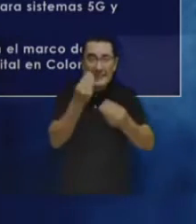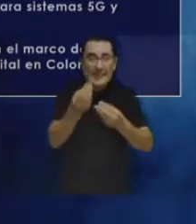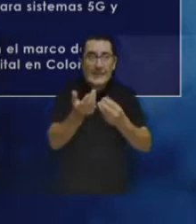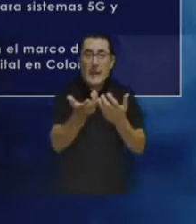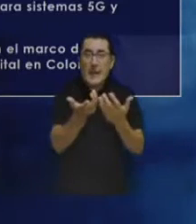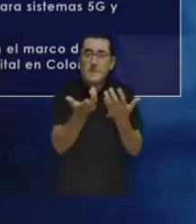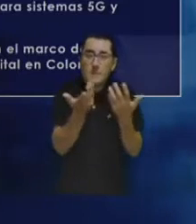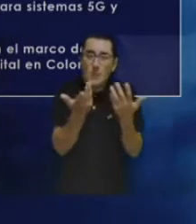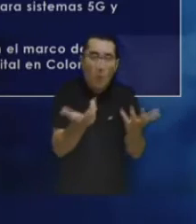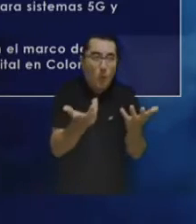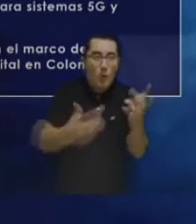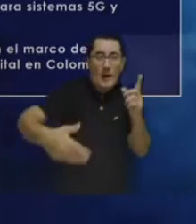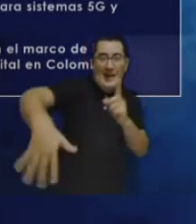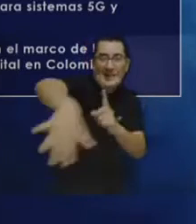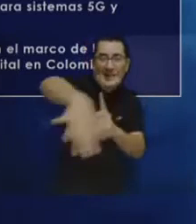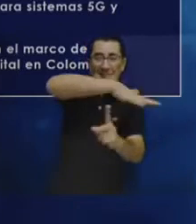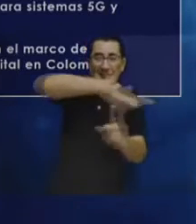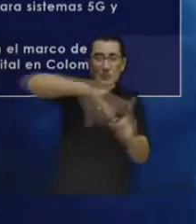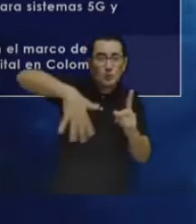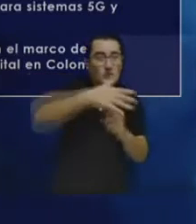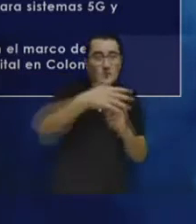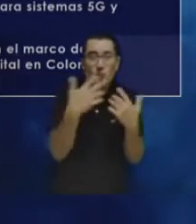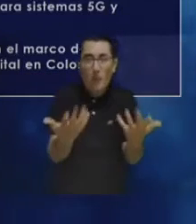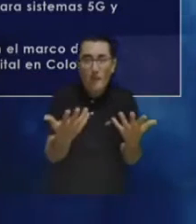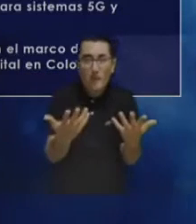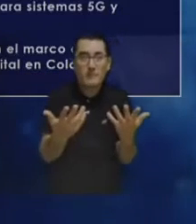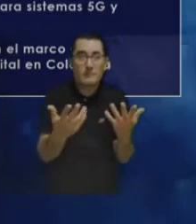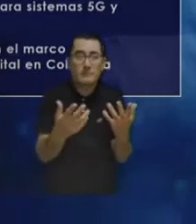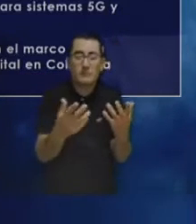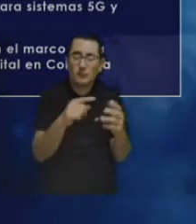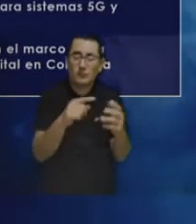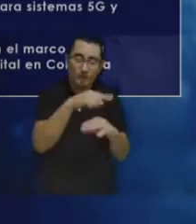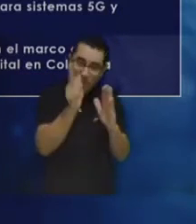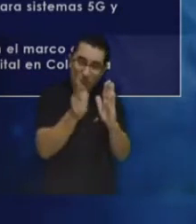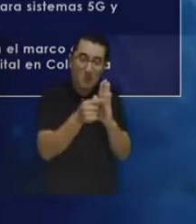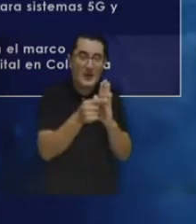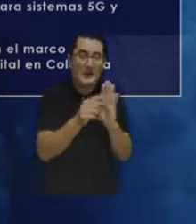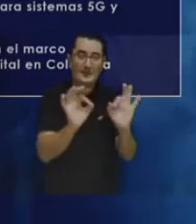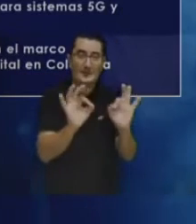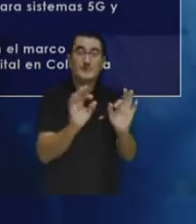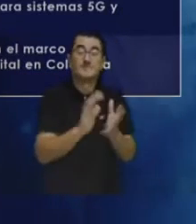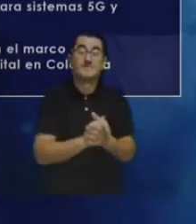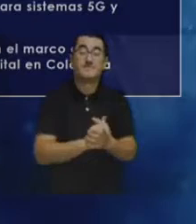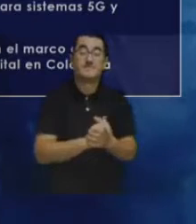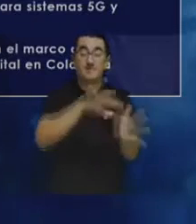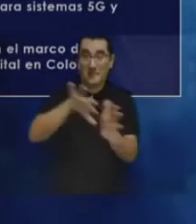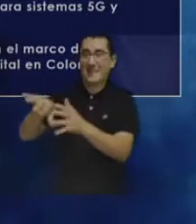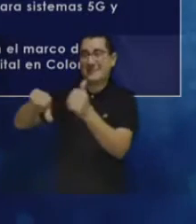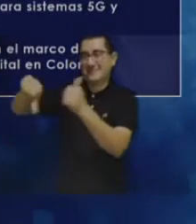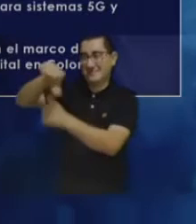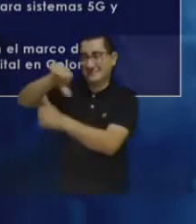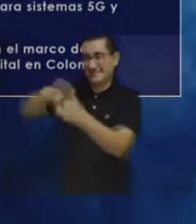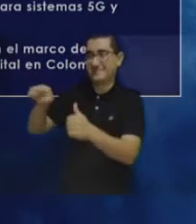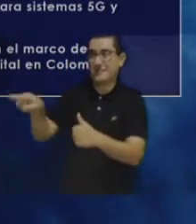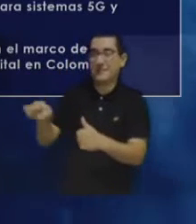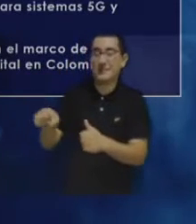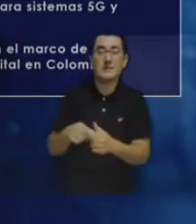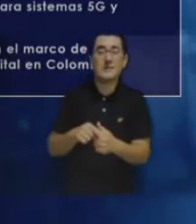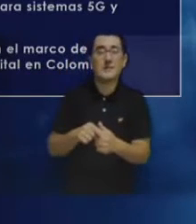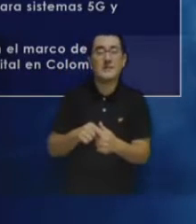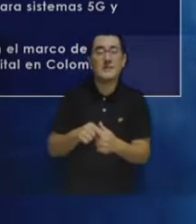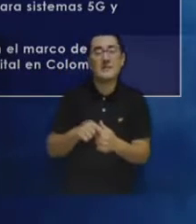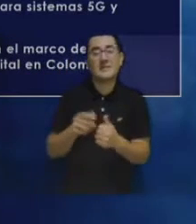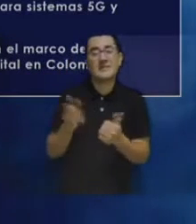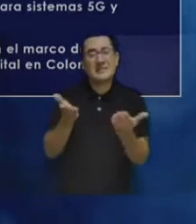manera holística. El siguiente turno fue para la Agencia Nacional del Espectro, donde aprovechamos el espacio para mencionar que